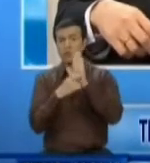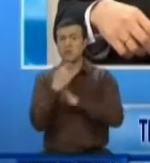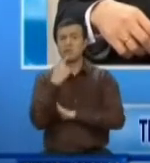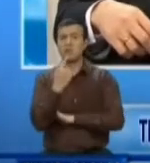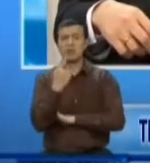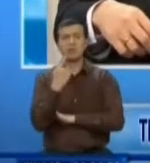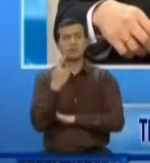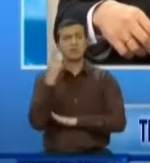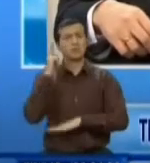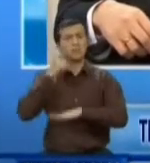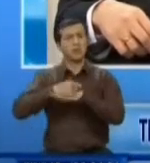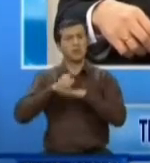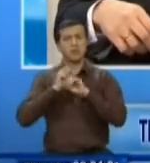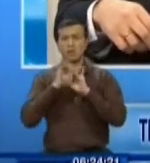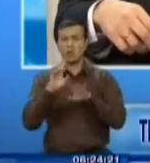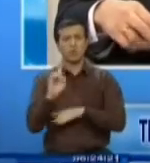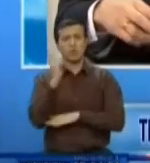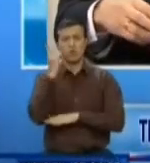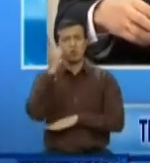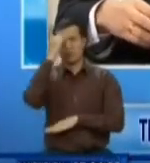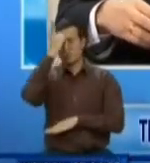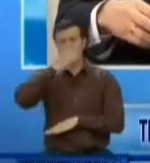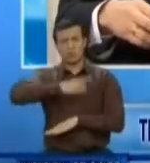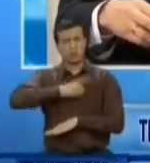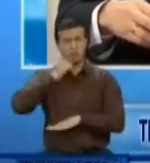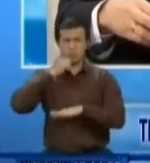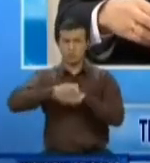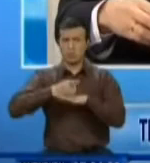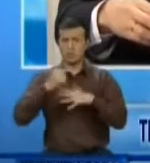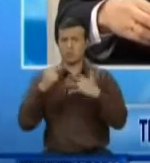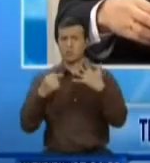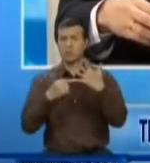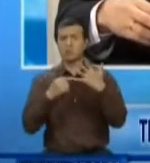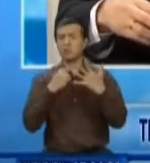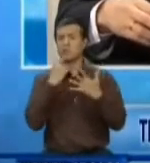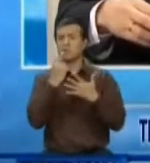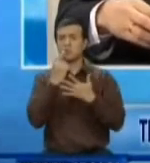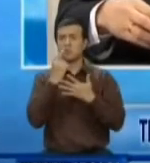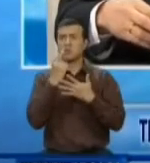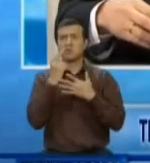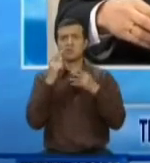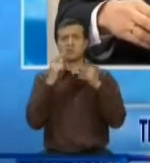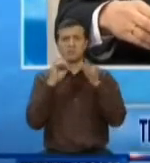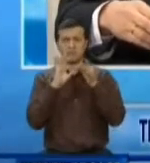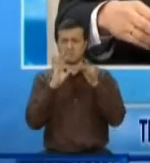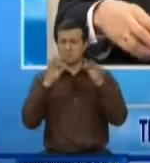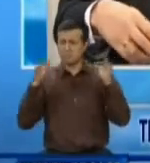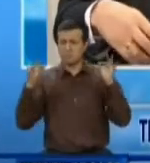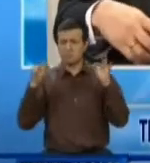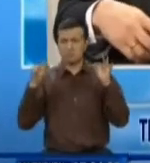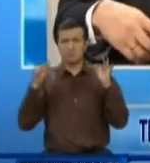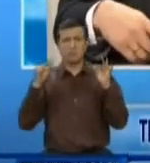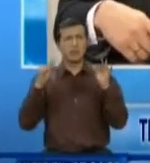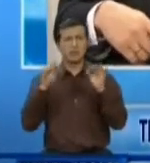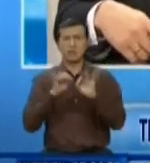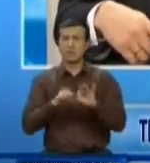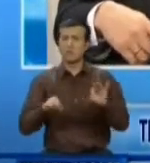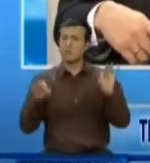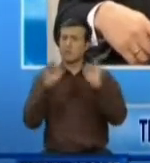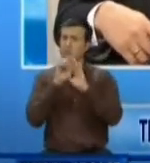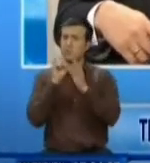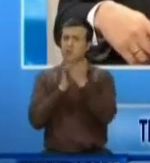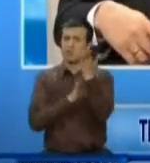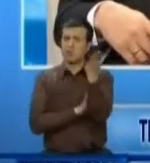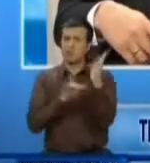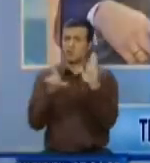disposición general única la única disposición general de toda la ley que trata de un tema en una línea media que nada tiene que ver con este importante proyecto de ley